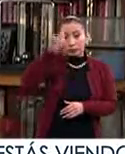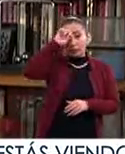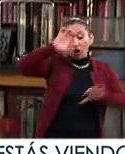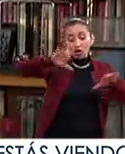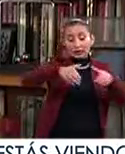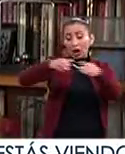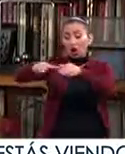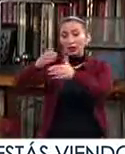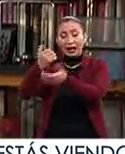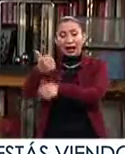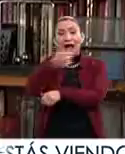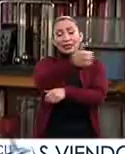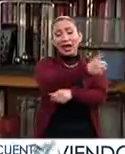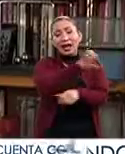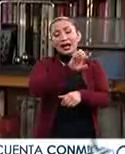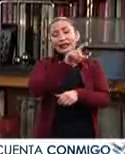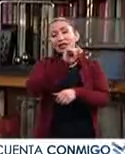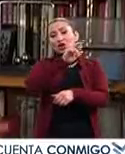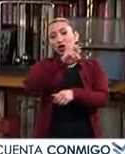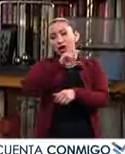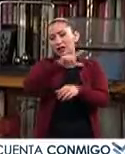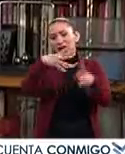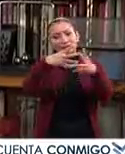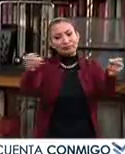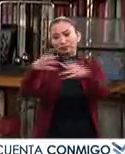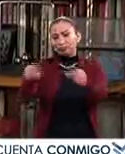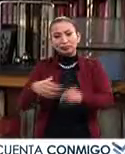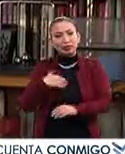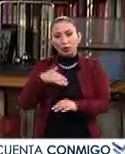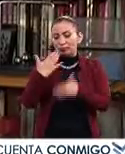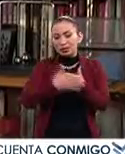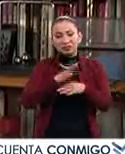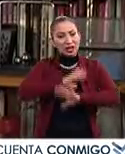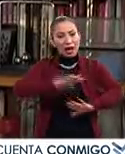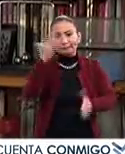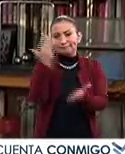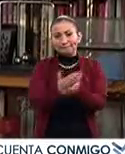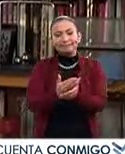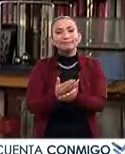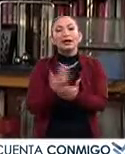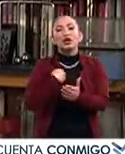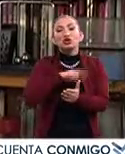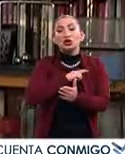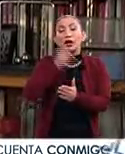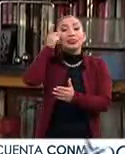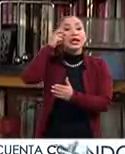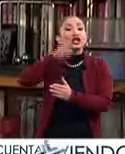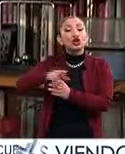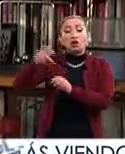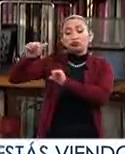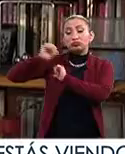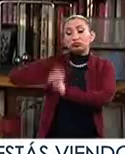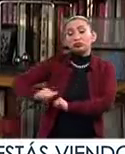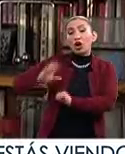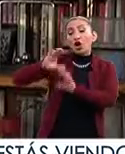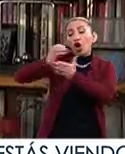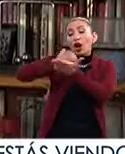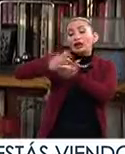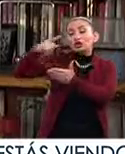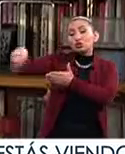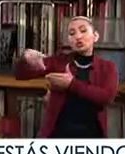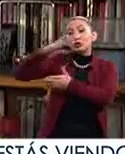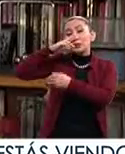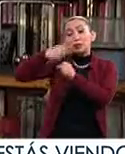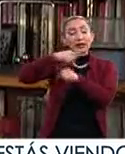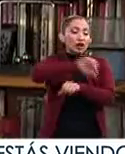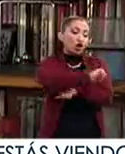consejos editoriales, bueno, desaparecen, porque ya desaparecen, y lo que hacemos es directores de colecciones con responsabilidad,